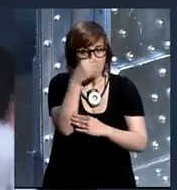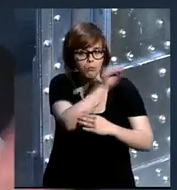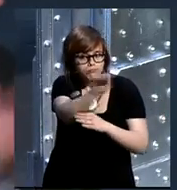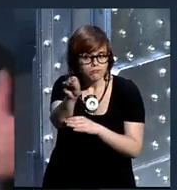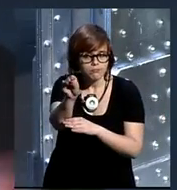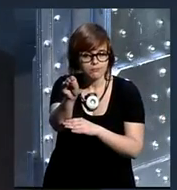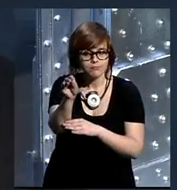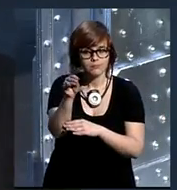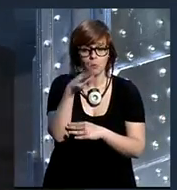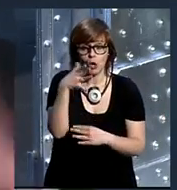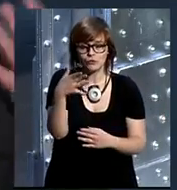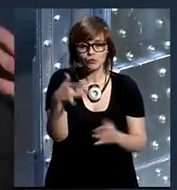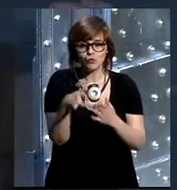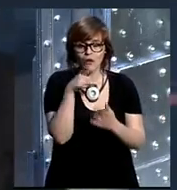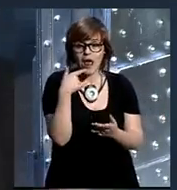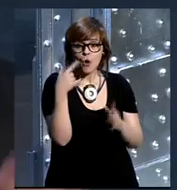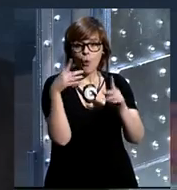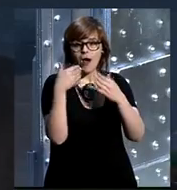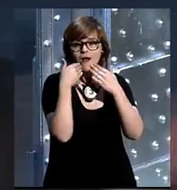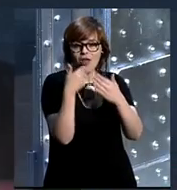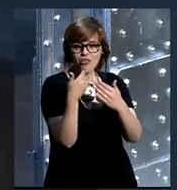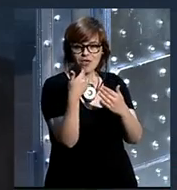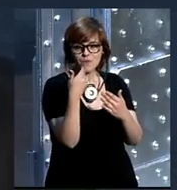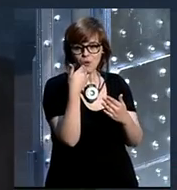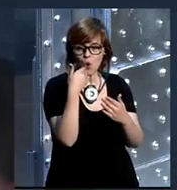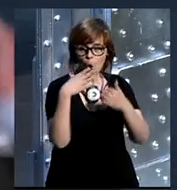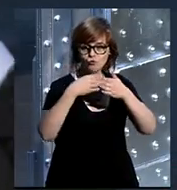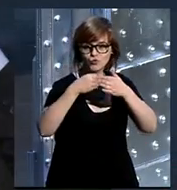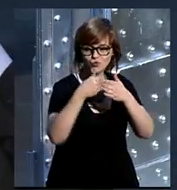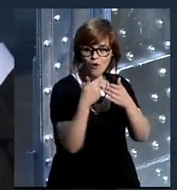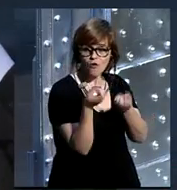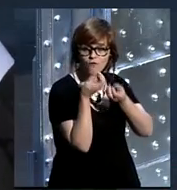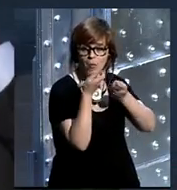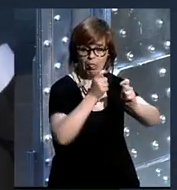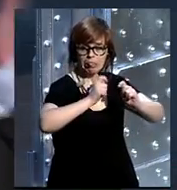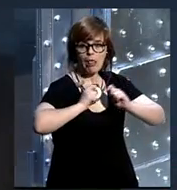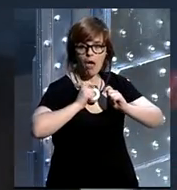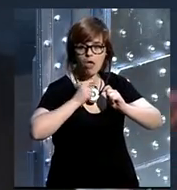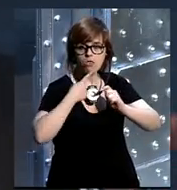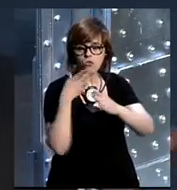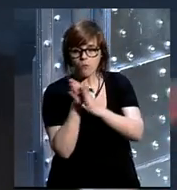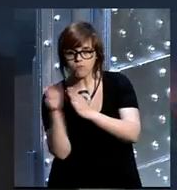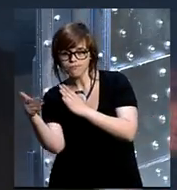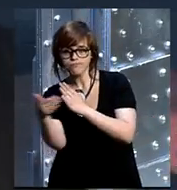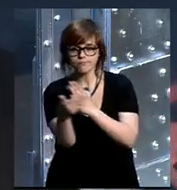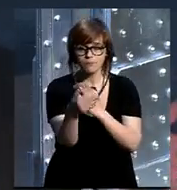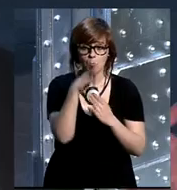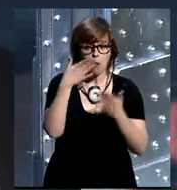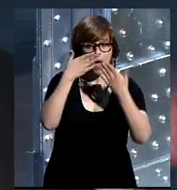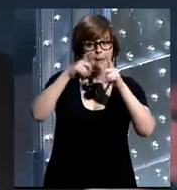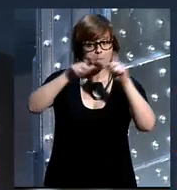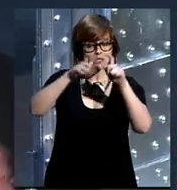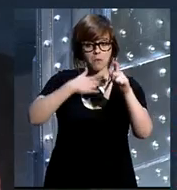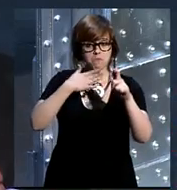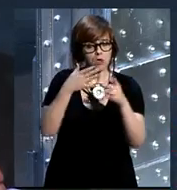porque estamos recibiendo esa información de los usuarios y de los consumidores, y mi empresa ha hecho eso muchas veces. Hemos